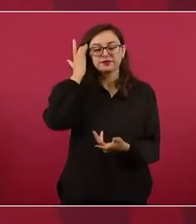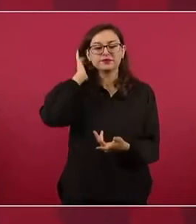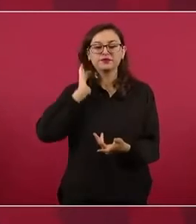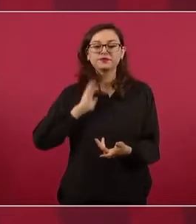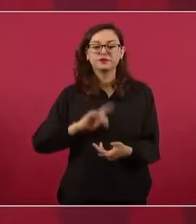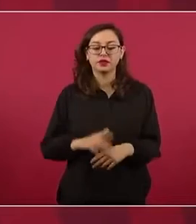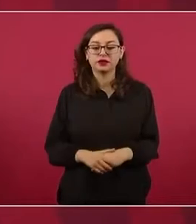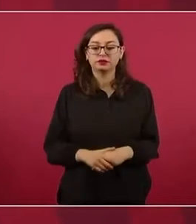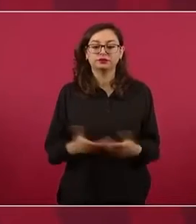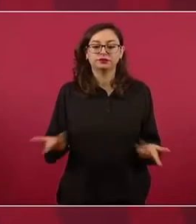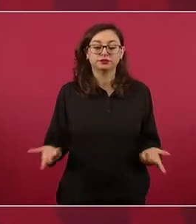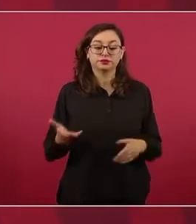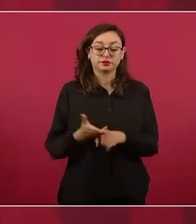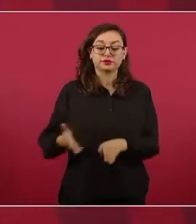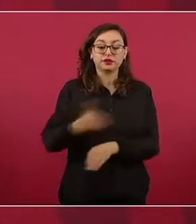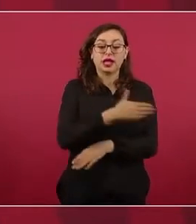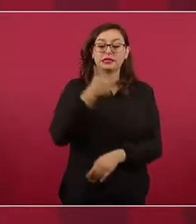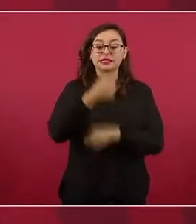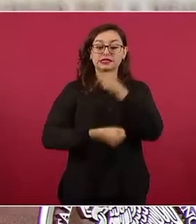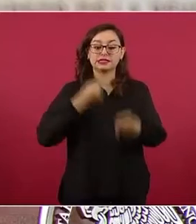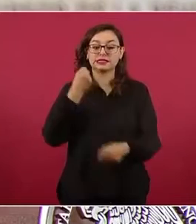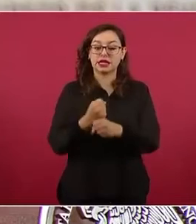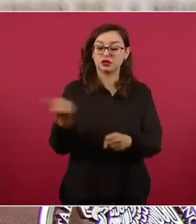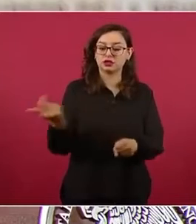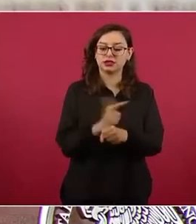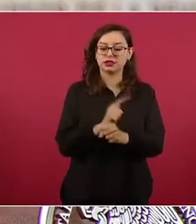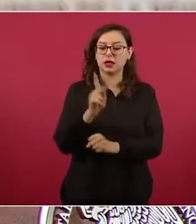del licenciado Peña, el último,